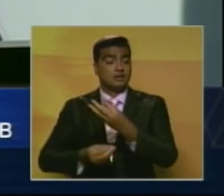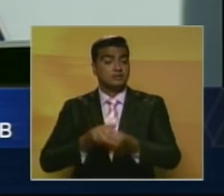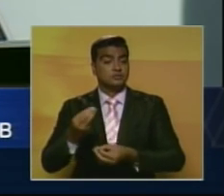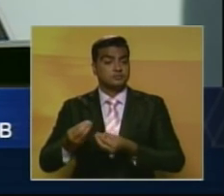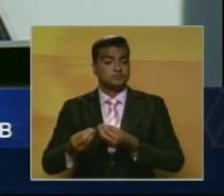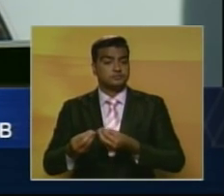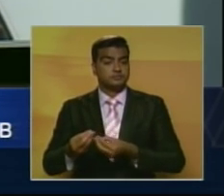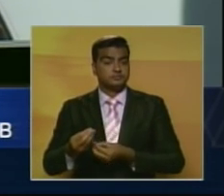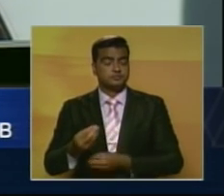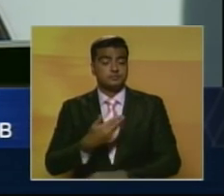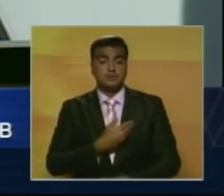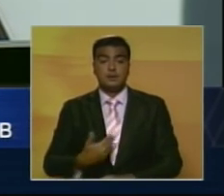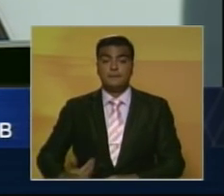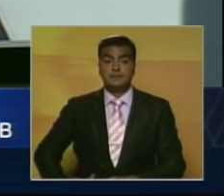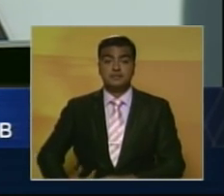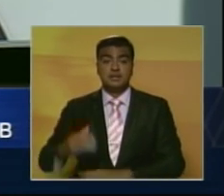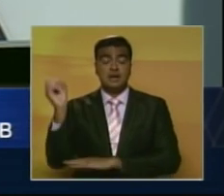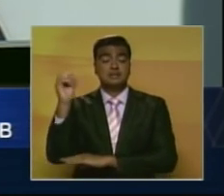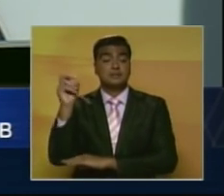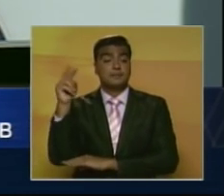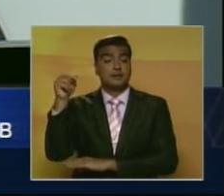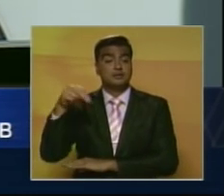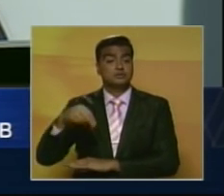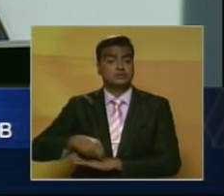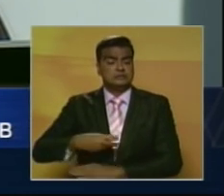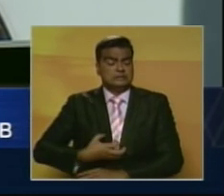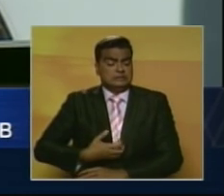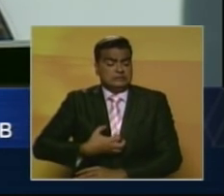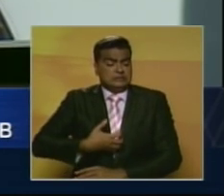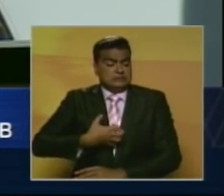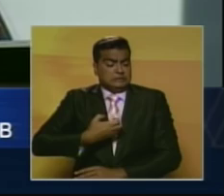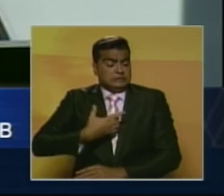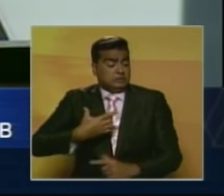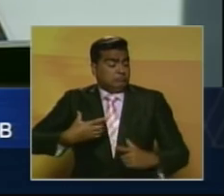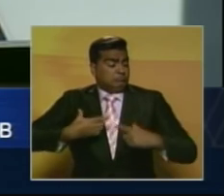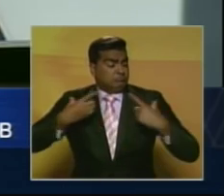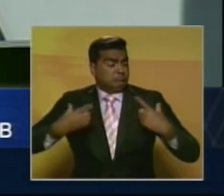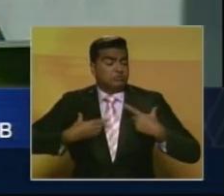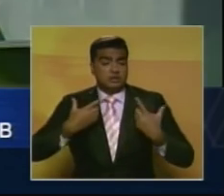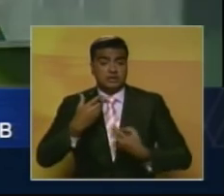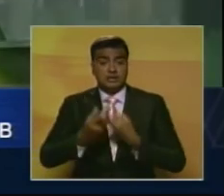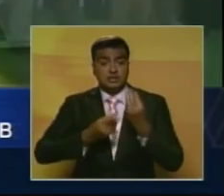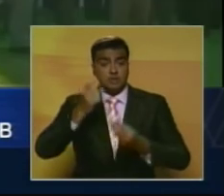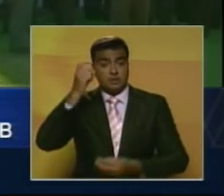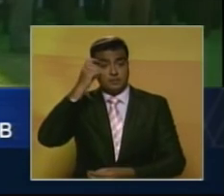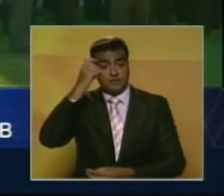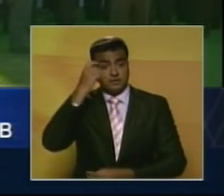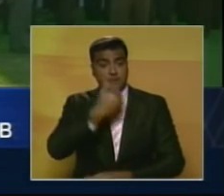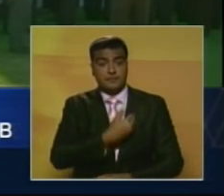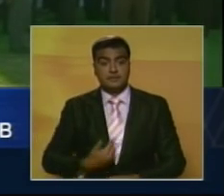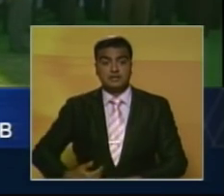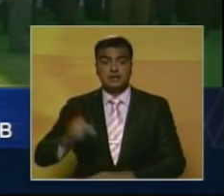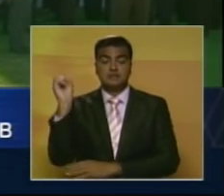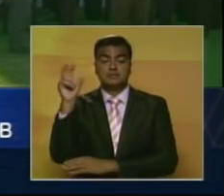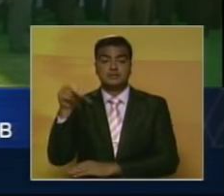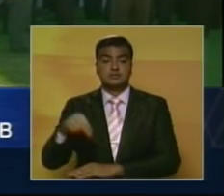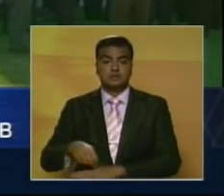provocadoras, llenas de odio y desbordadas de soberbia, ejecutadas por quien preside la Asamblea